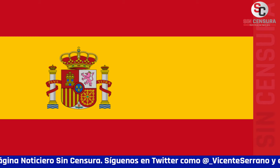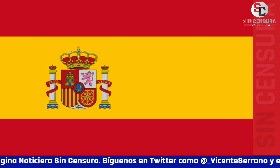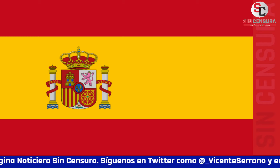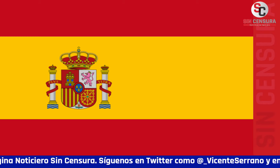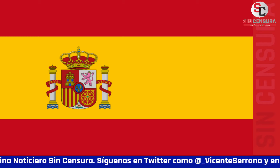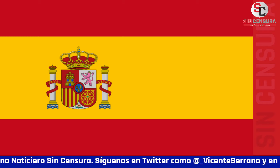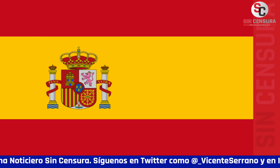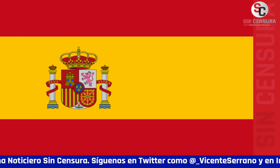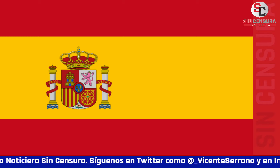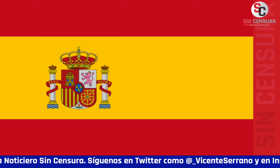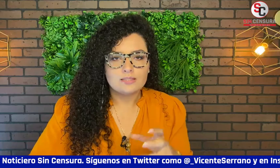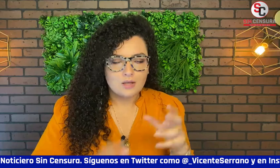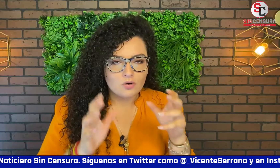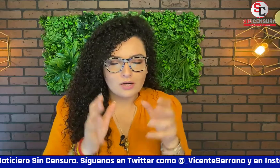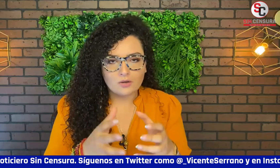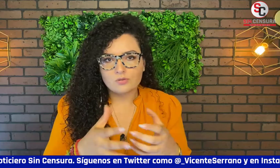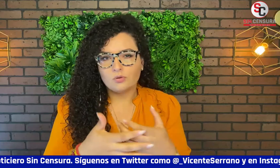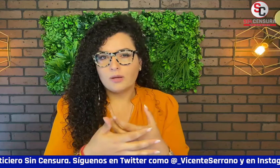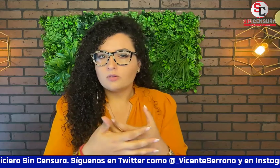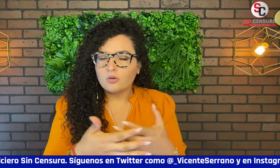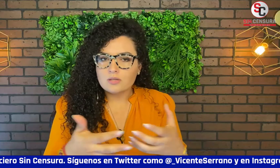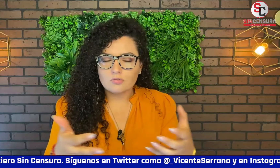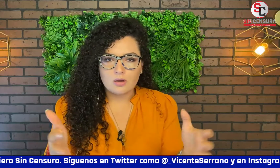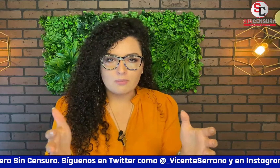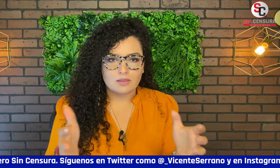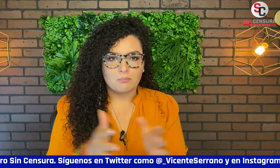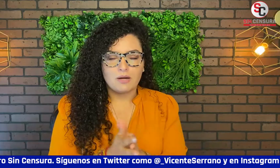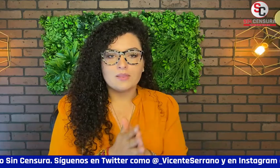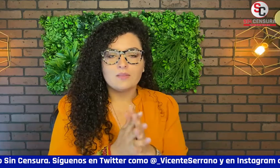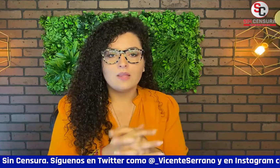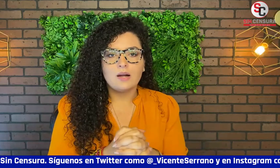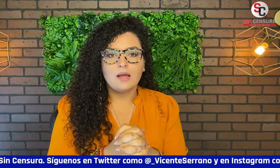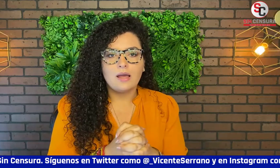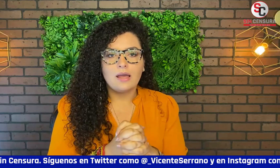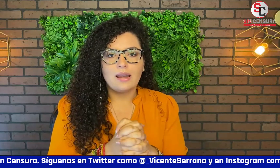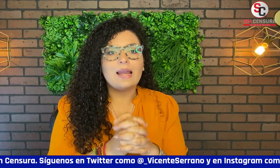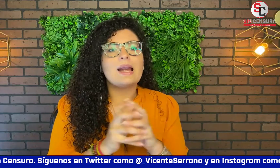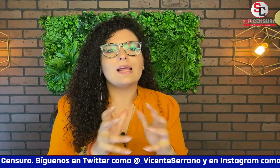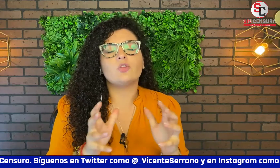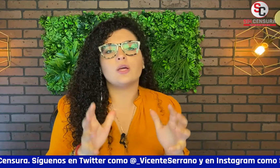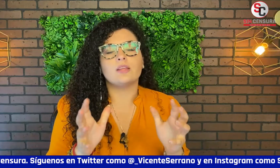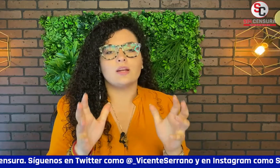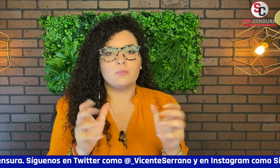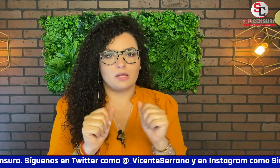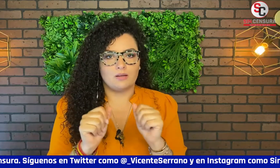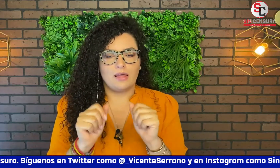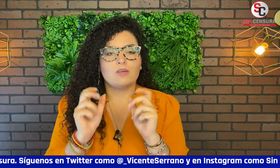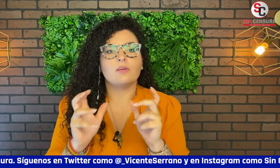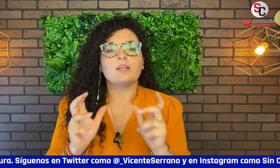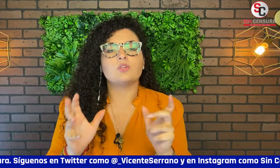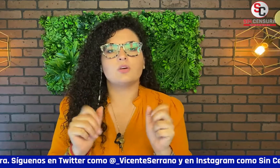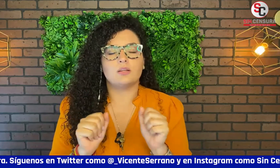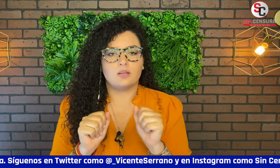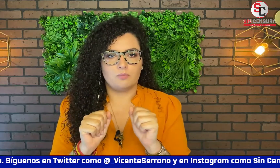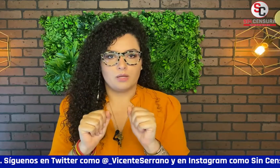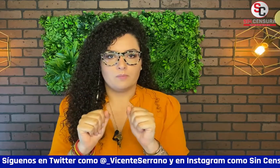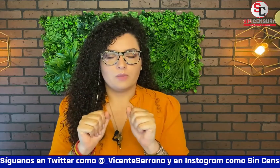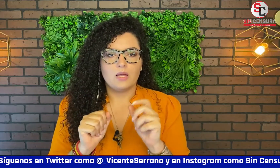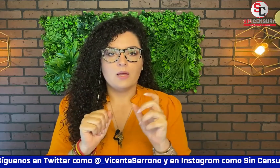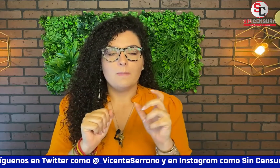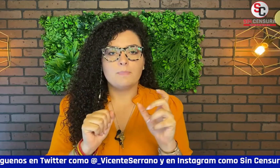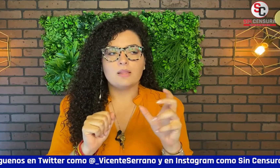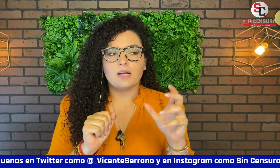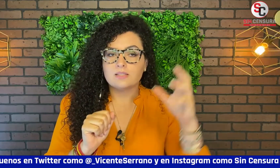porque la tenemos. El asunto es que yo quería que usted tuviera todo esto en la mente para entender el reto que tiene el PRI, la definición que tiene el